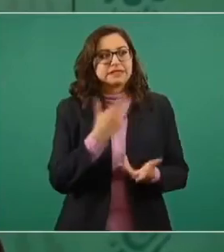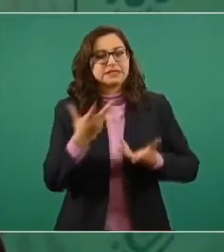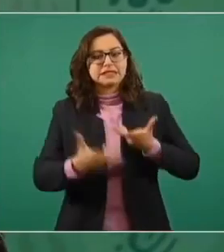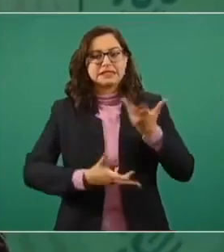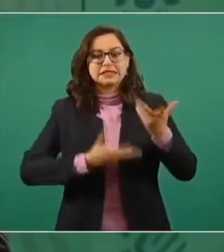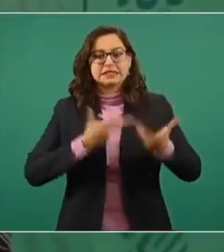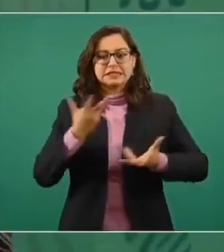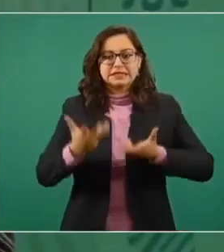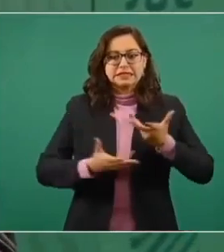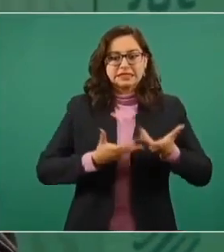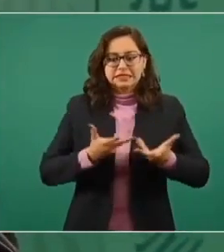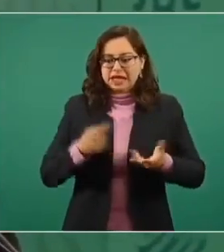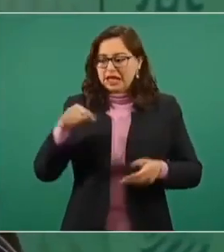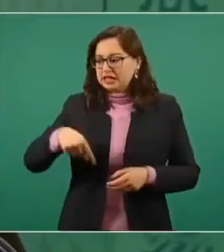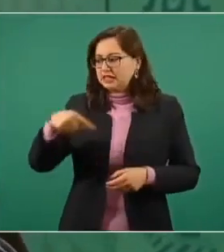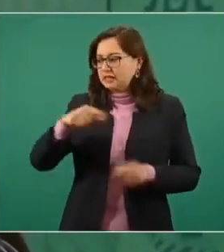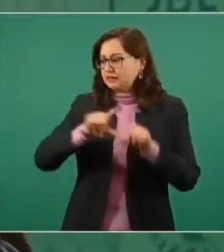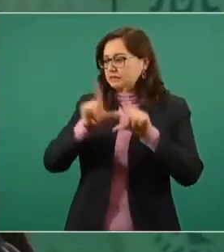problema